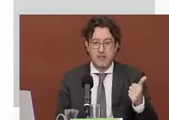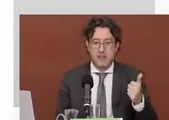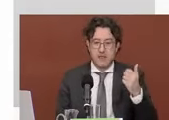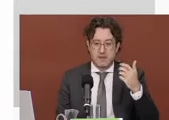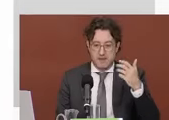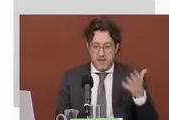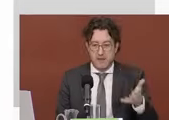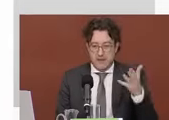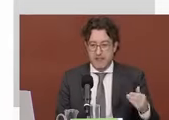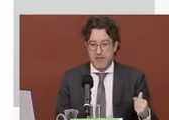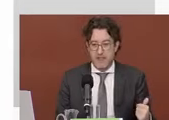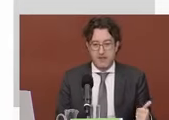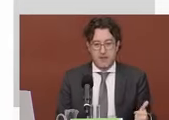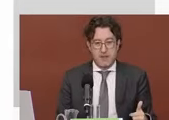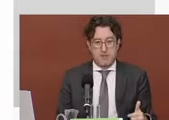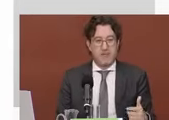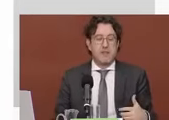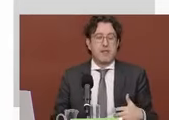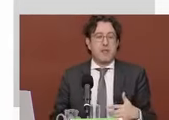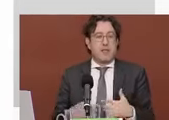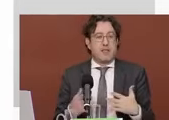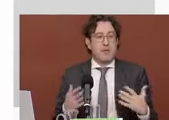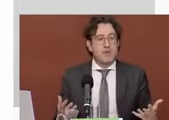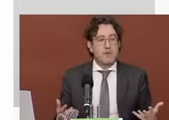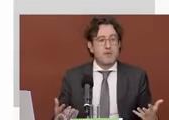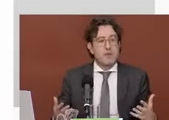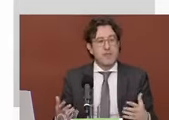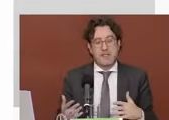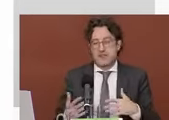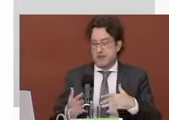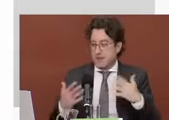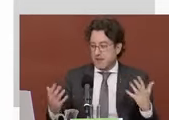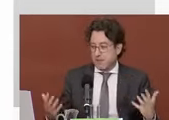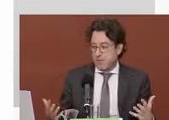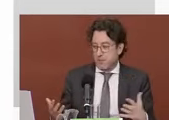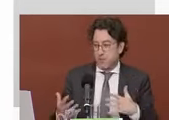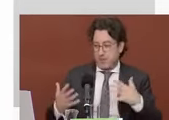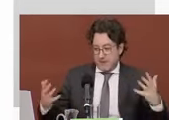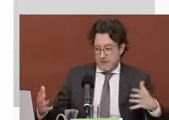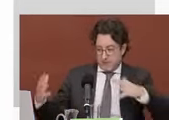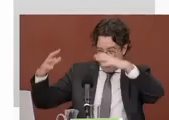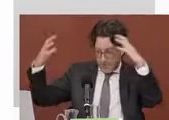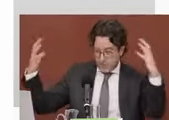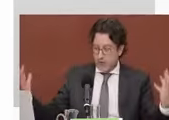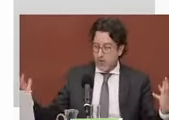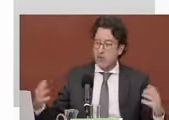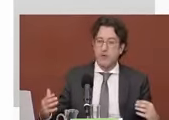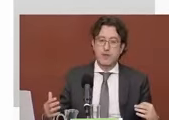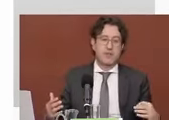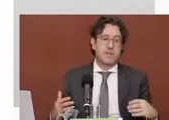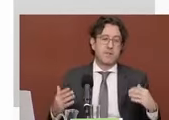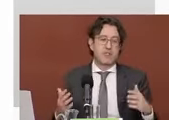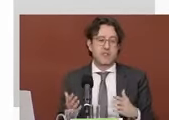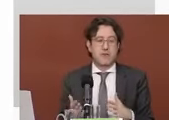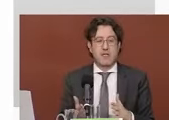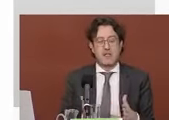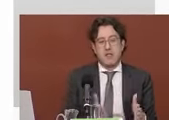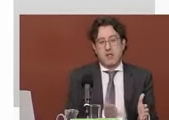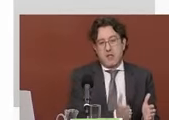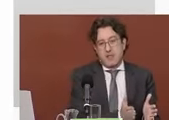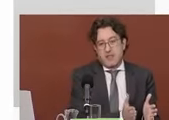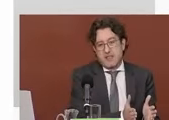capital de España. Bien, de nuevo, si lo vemos en conjunto, vemos que se